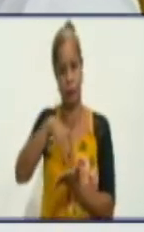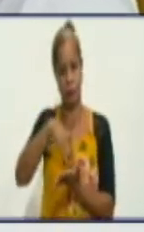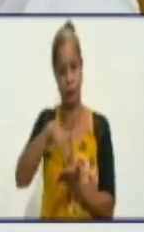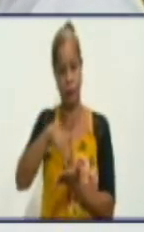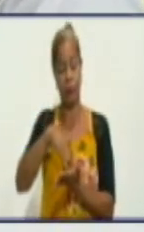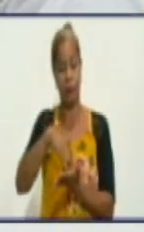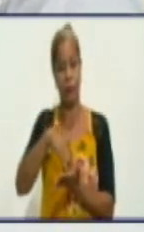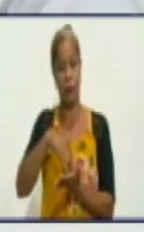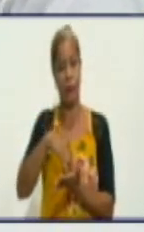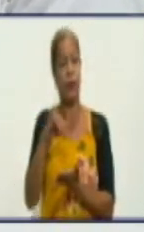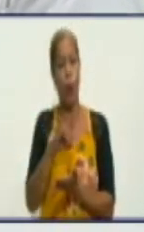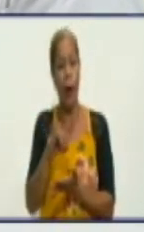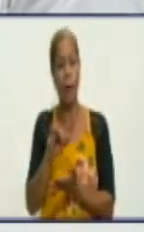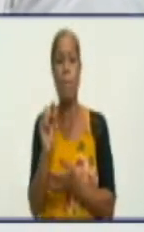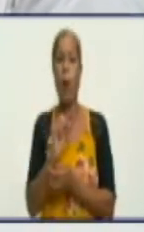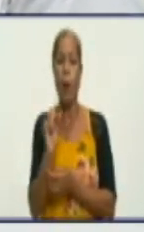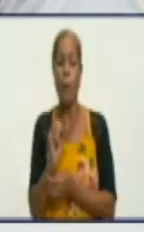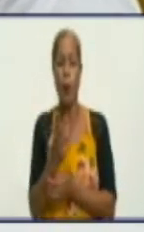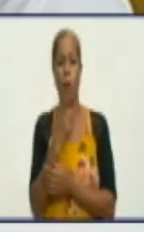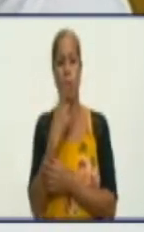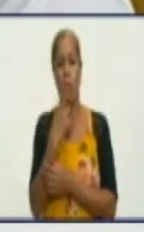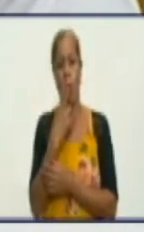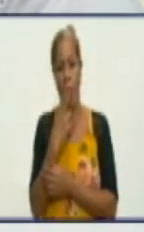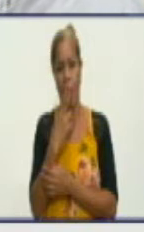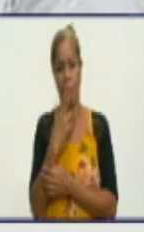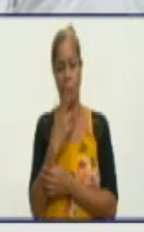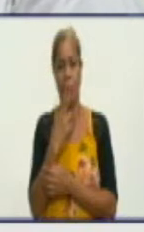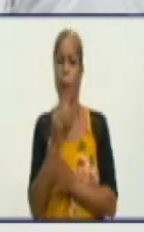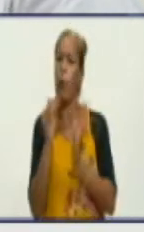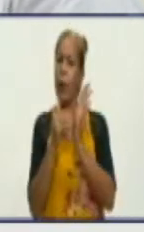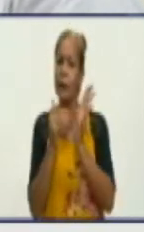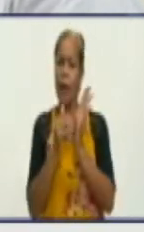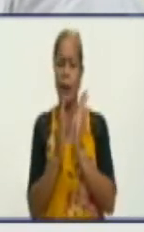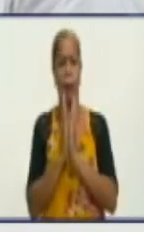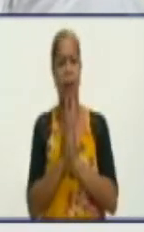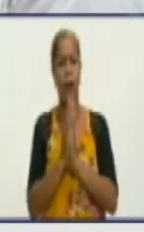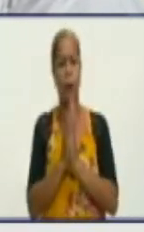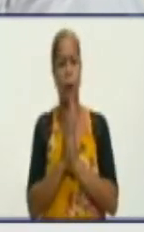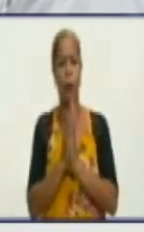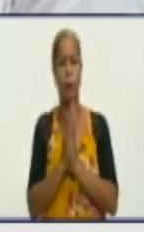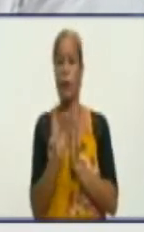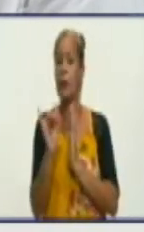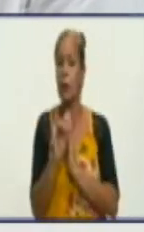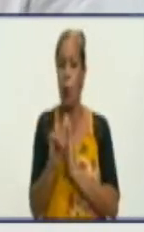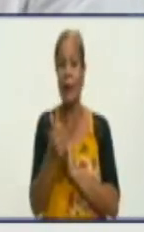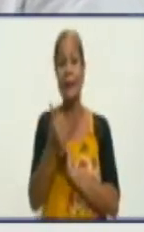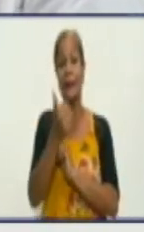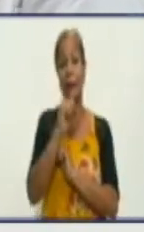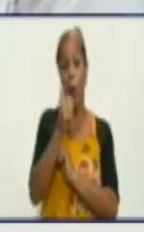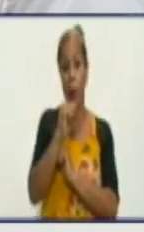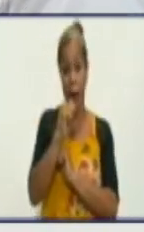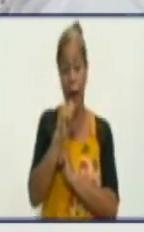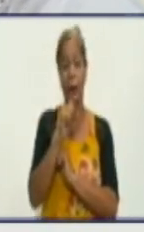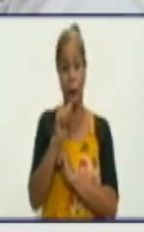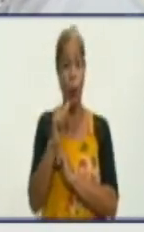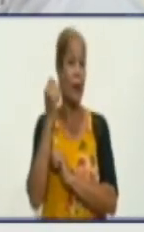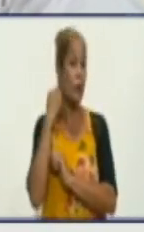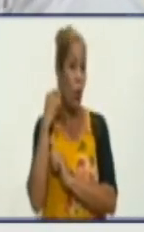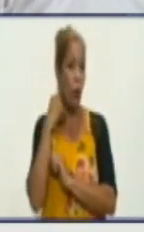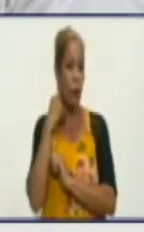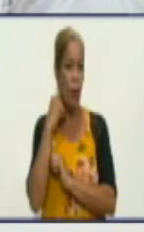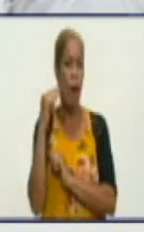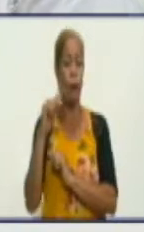percentil 27. Aquel paciente que fuma, tratar de dejar el hábito. Aquel paciente que toma, por lo menos disminuir bastante la